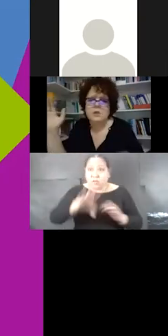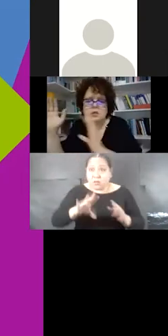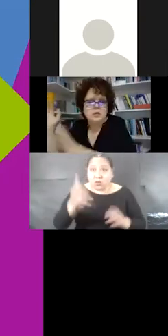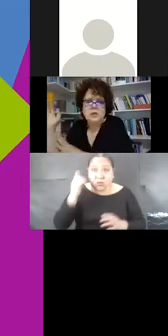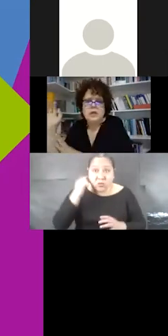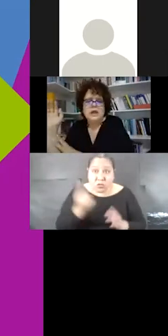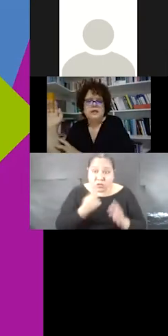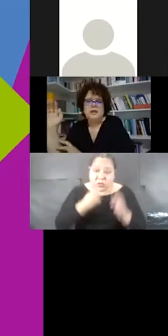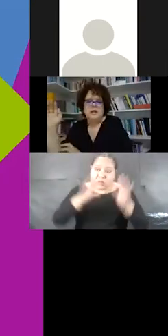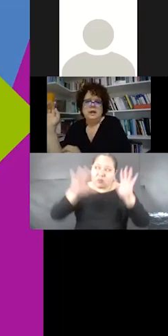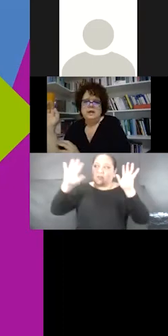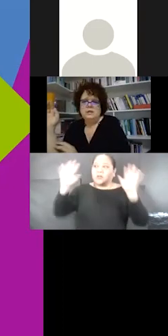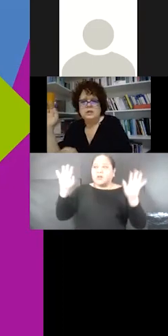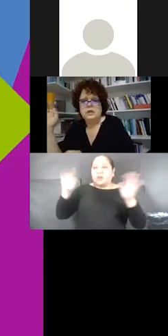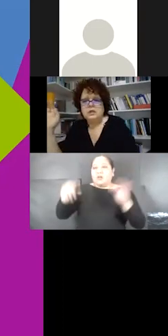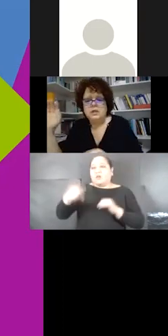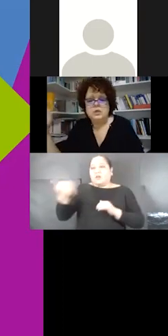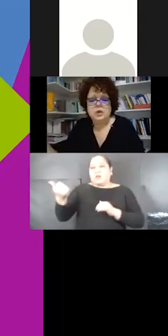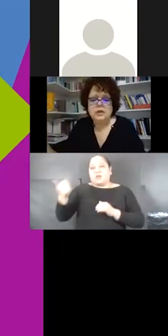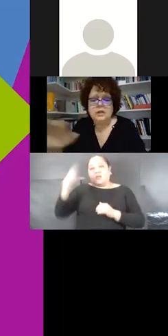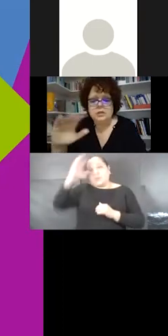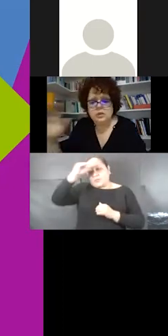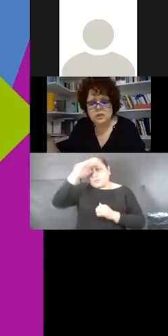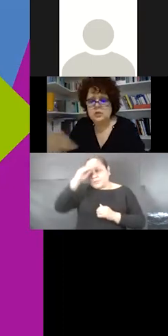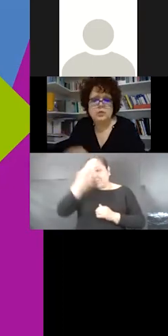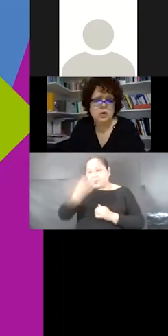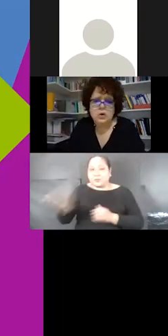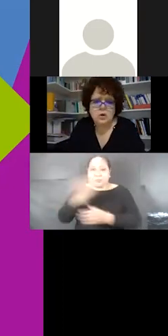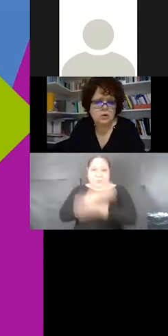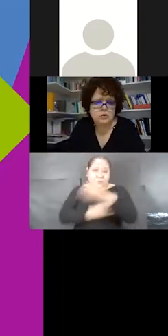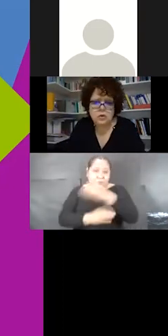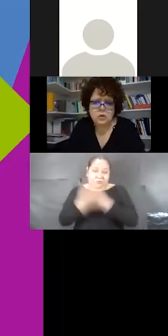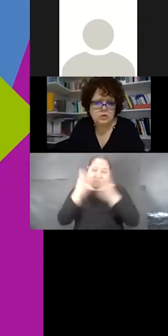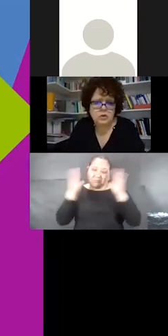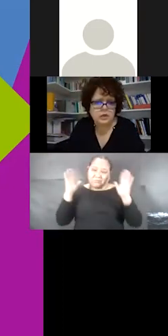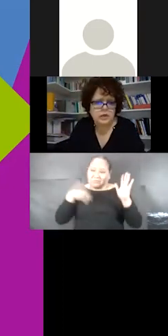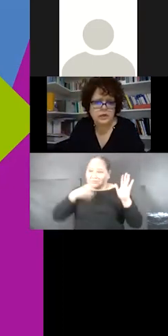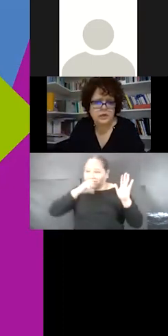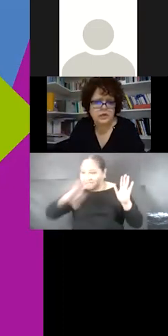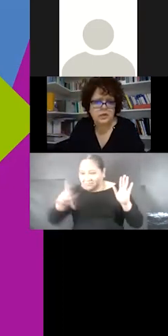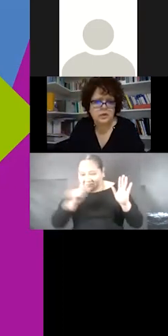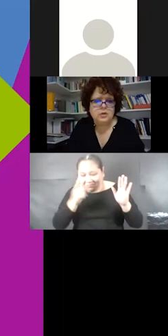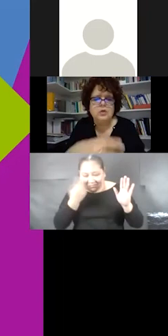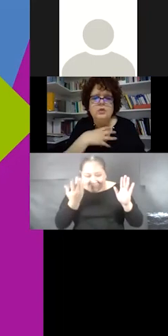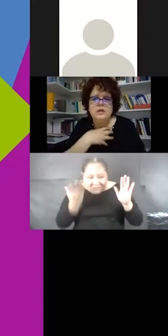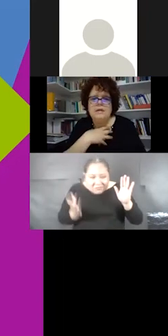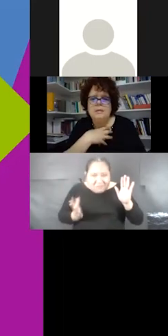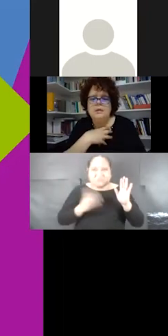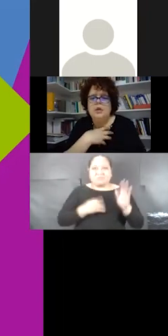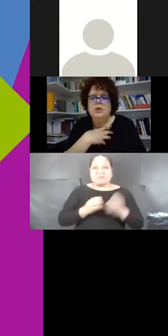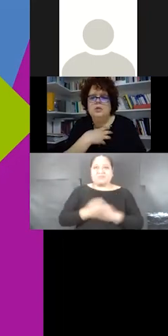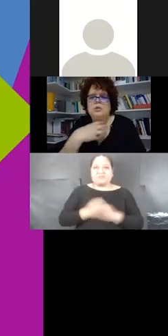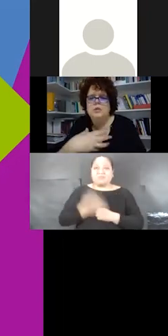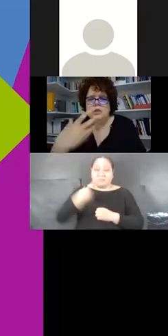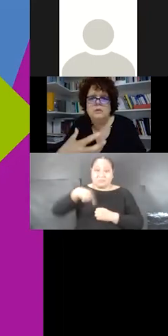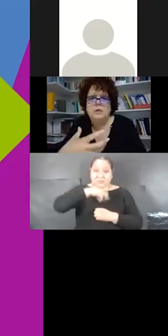de los otros, de las otras inclusiones, de los otros niños, no conozco, y nosotros hablamos de lo